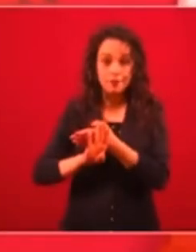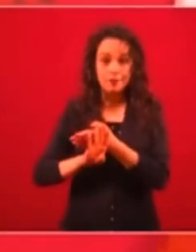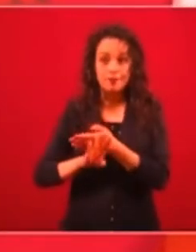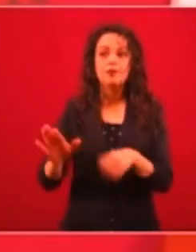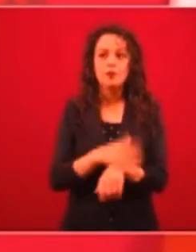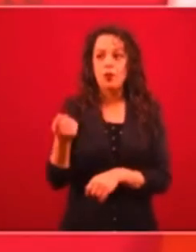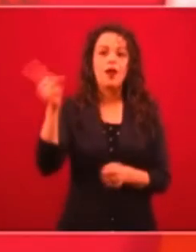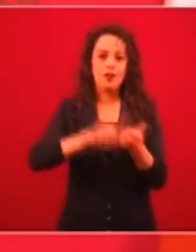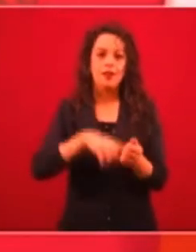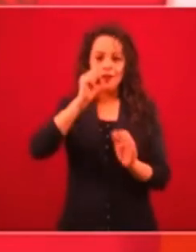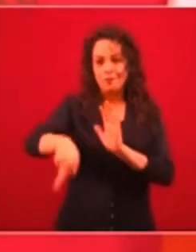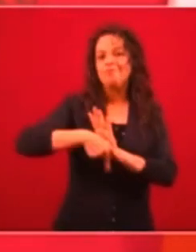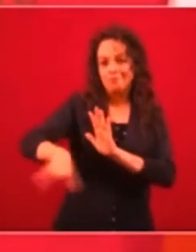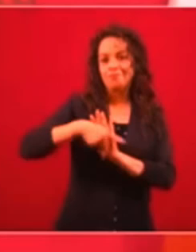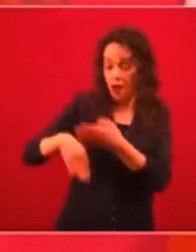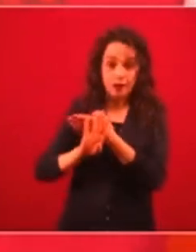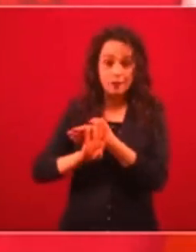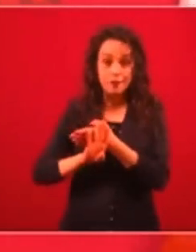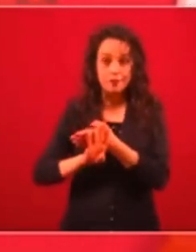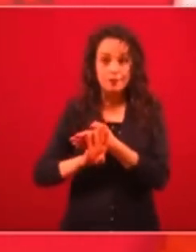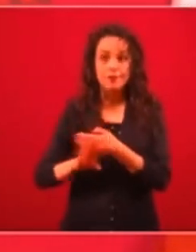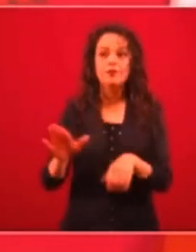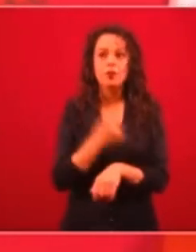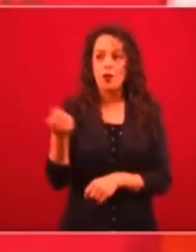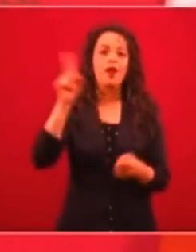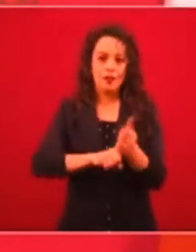prensa vendida o alquilada,